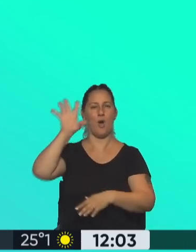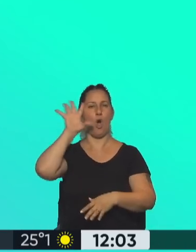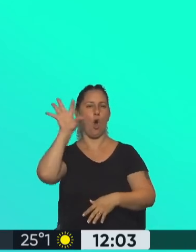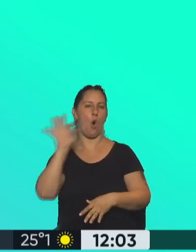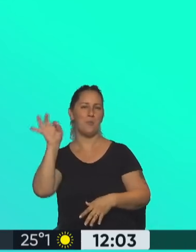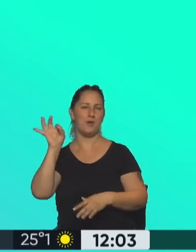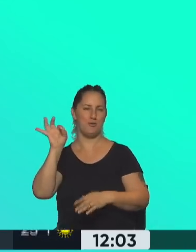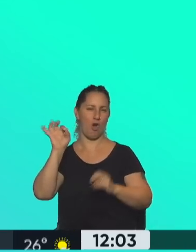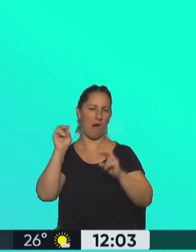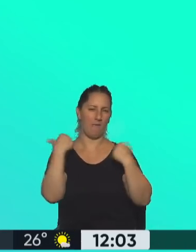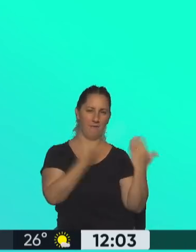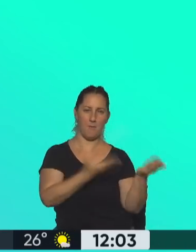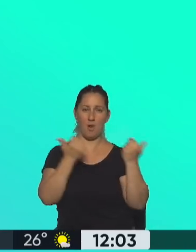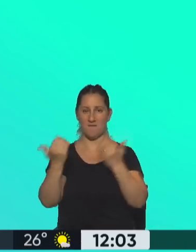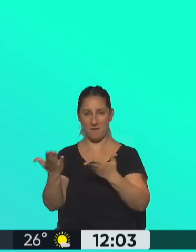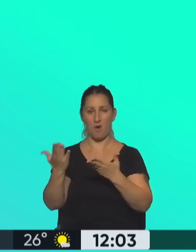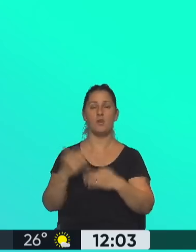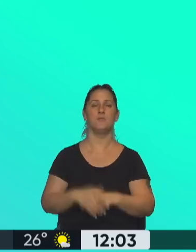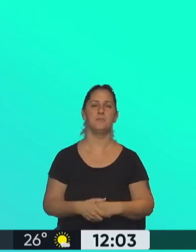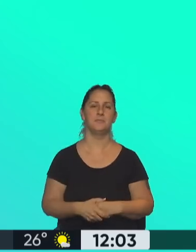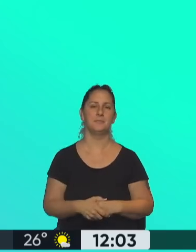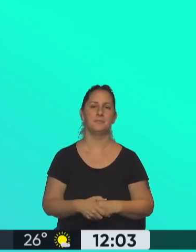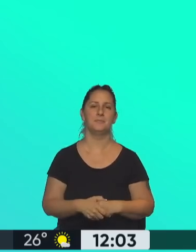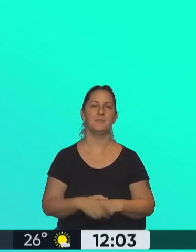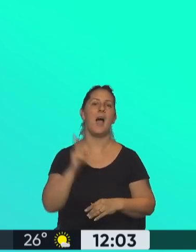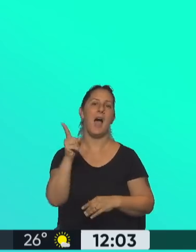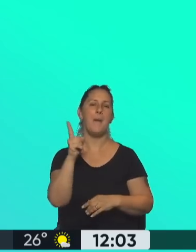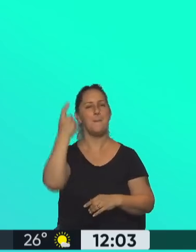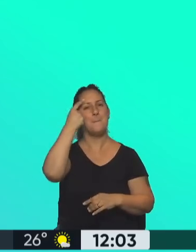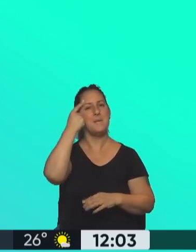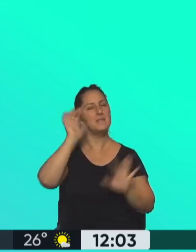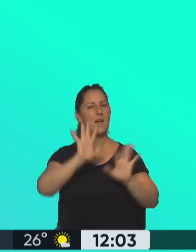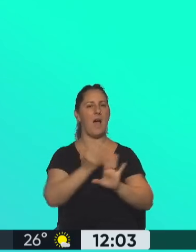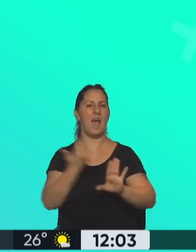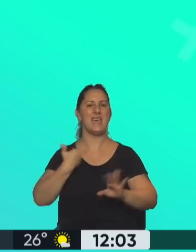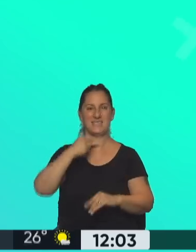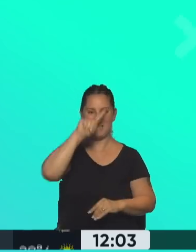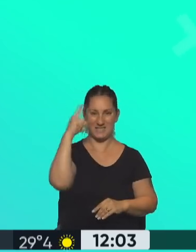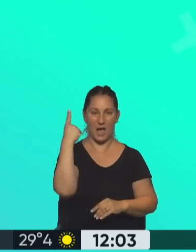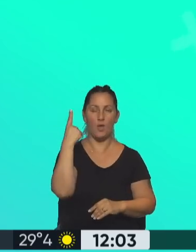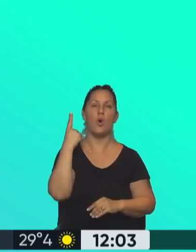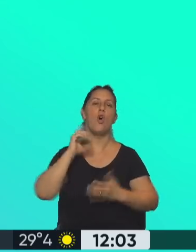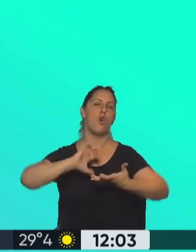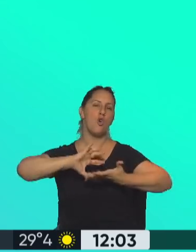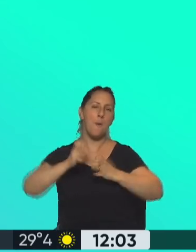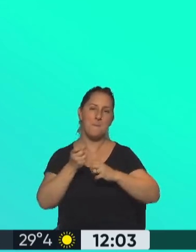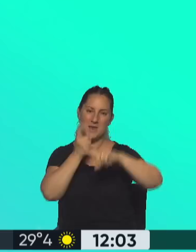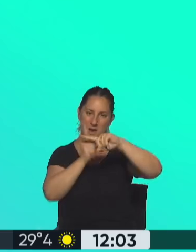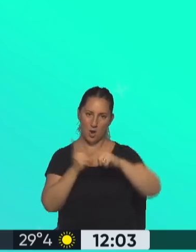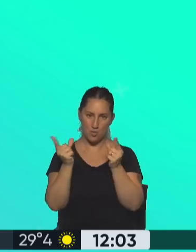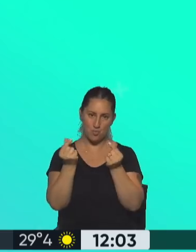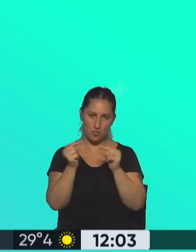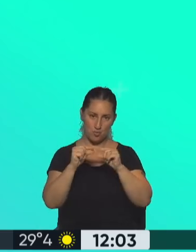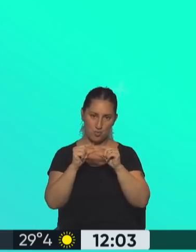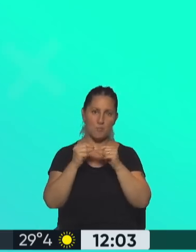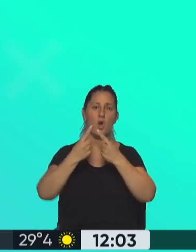cuestión de fondo al dictar la medida cautelar, han prejuzgado contra el Estado Nacional, perjudicando sus cuentas y afectando los